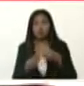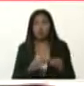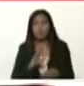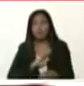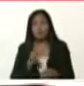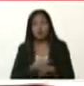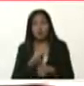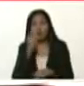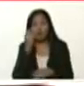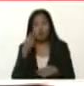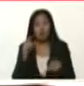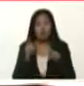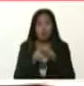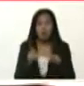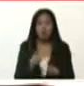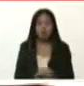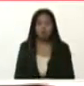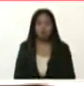gobernadores.